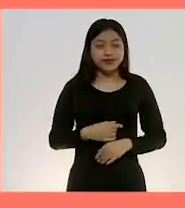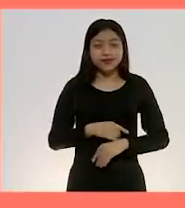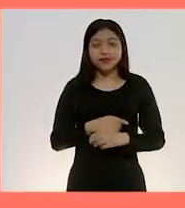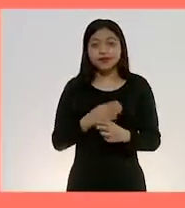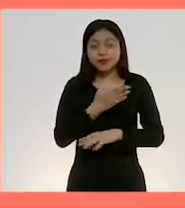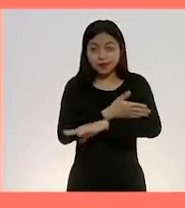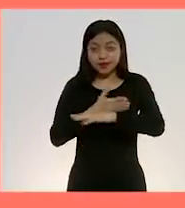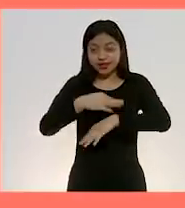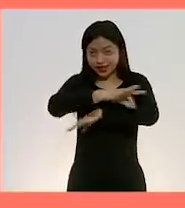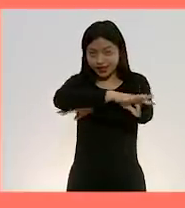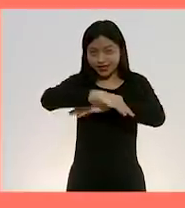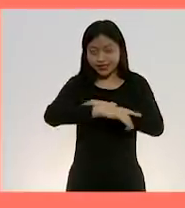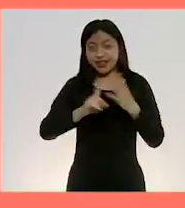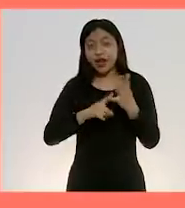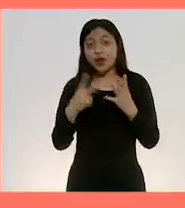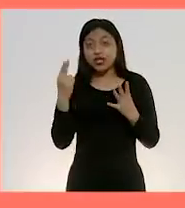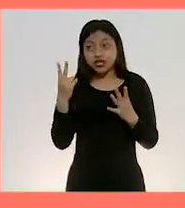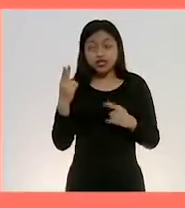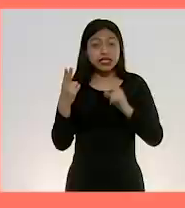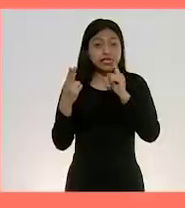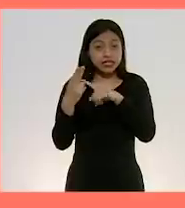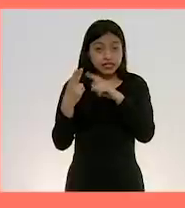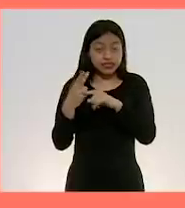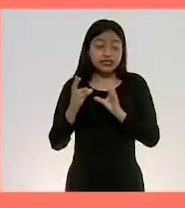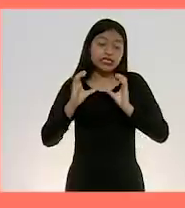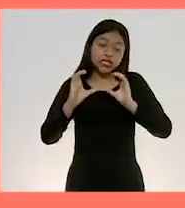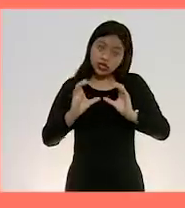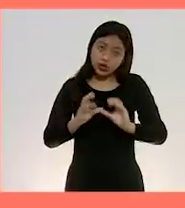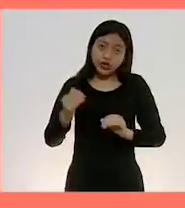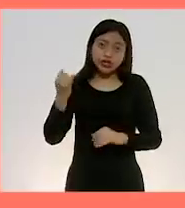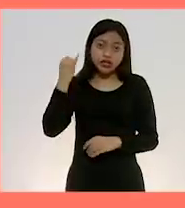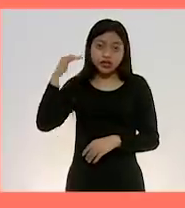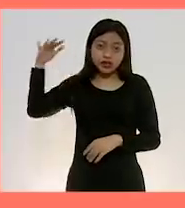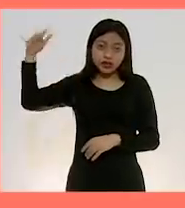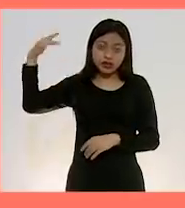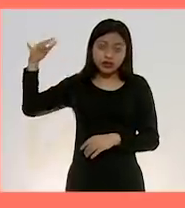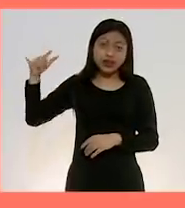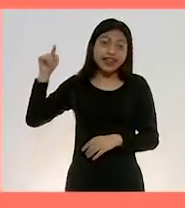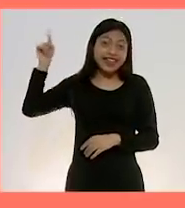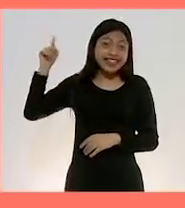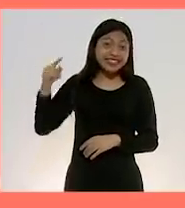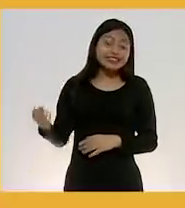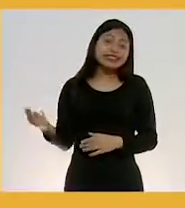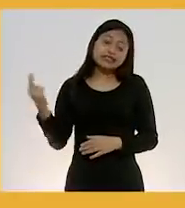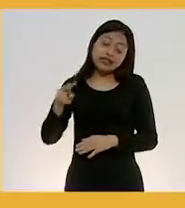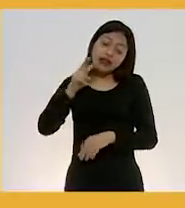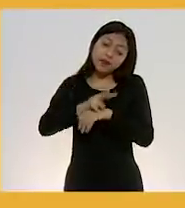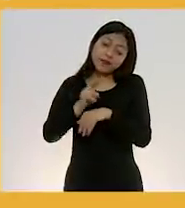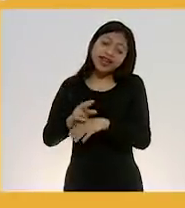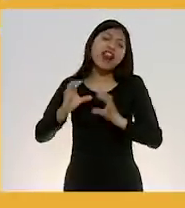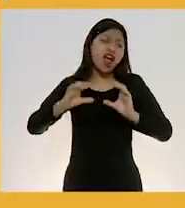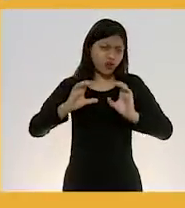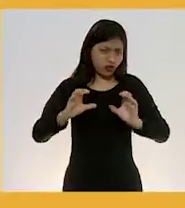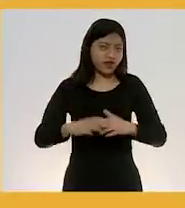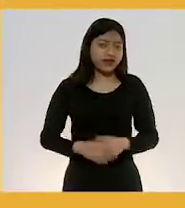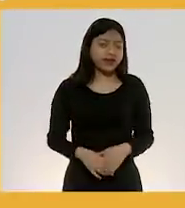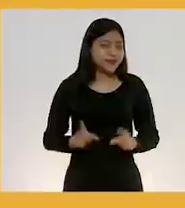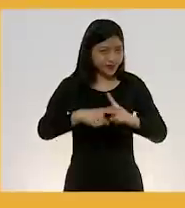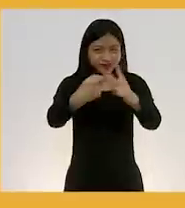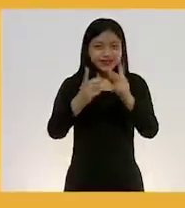y tijeras. Recuerda que la manipulación de estas debe estar supervisada por un adulto.